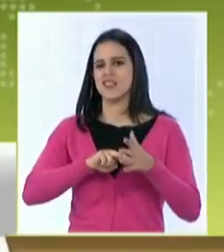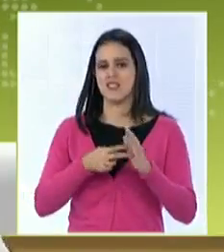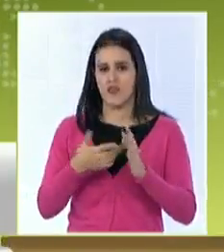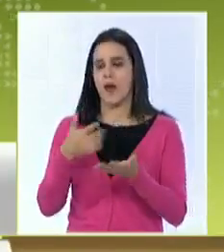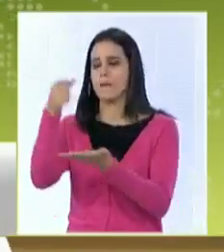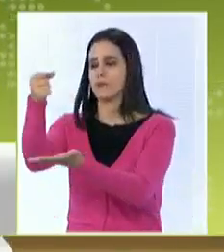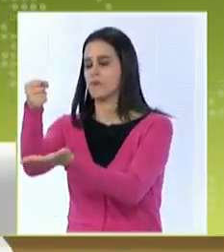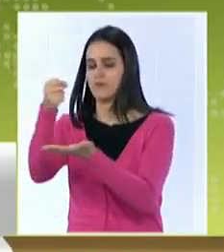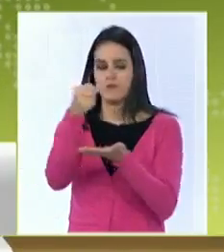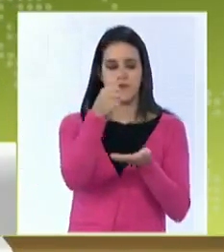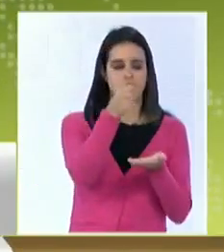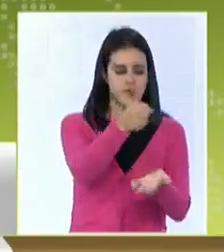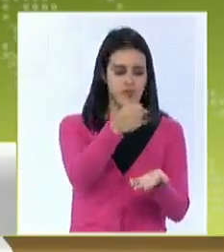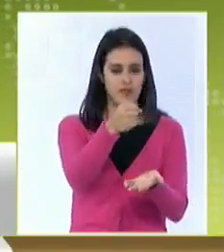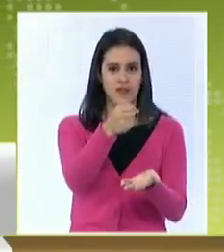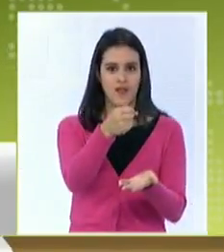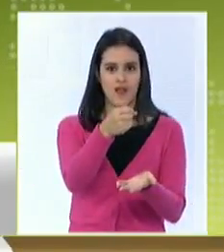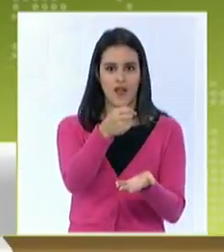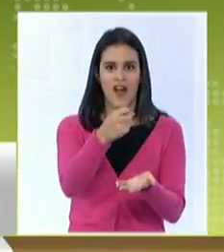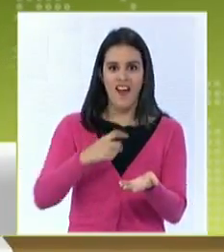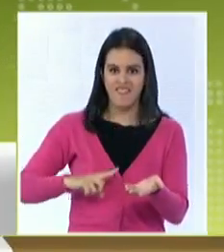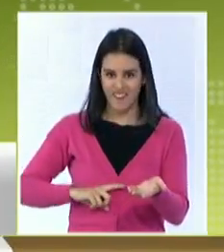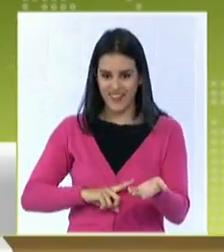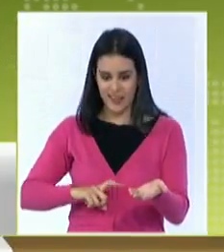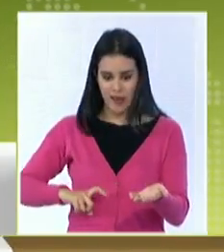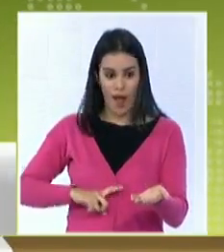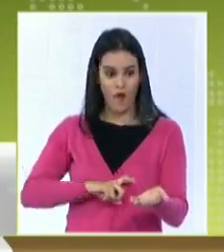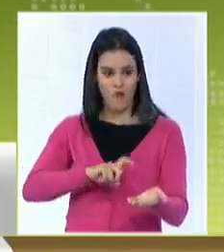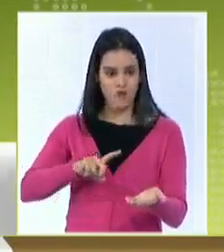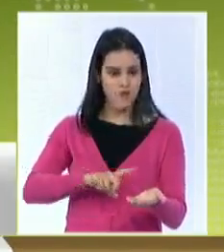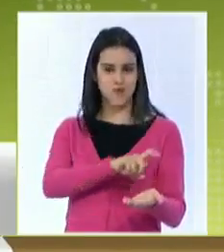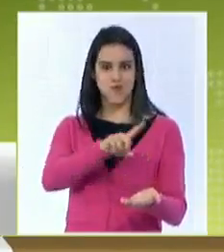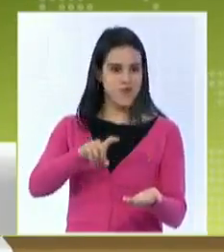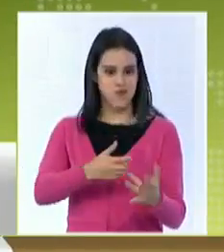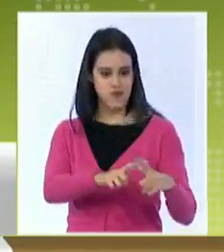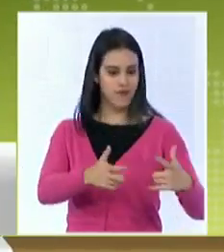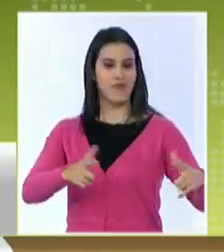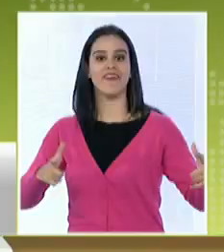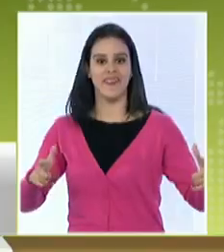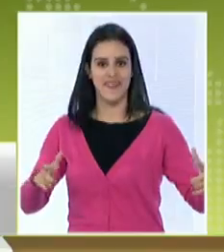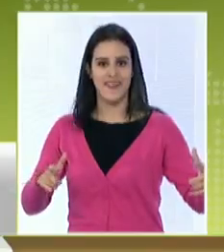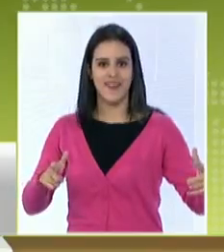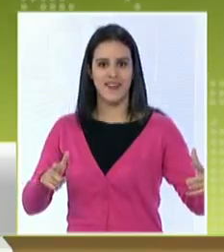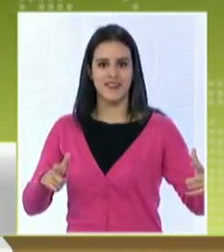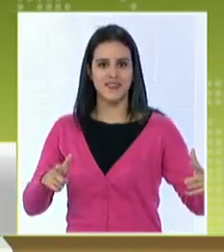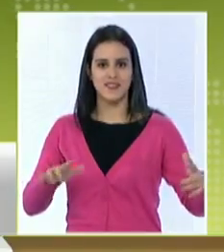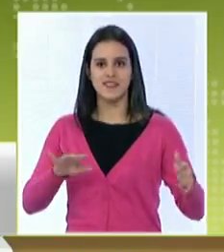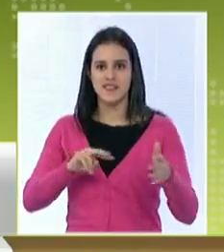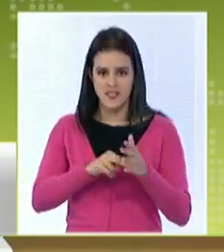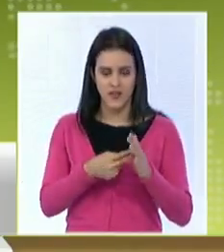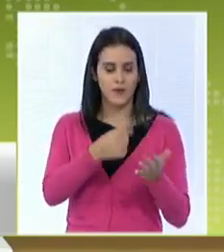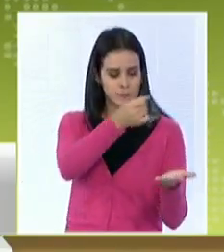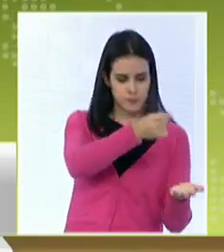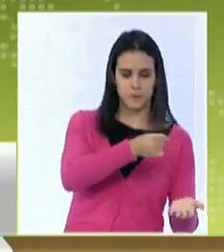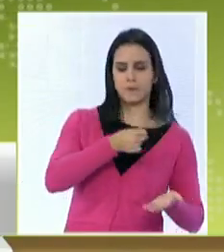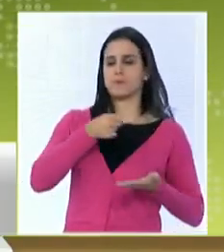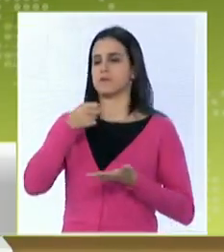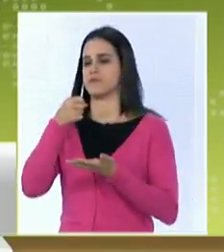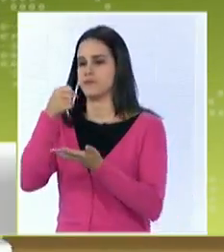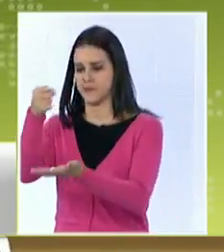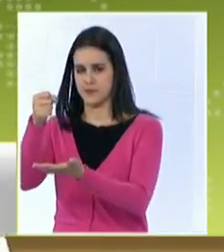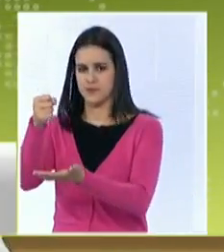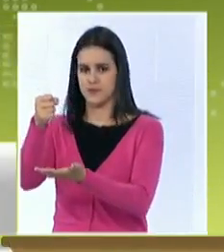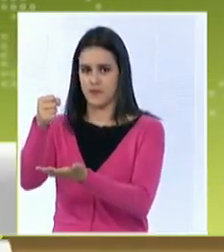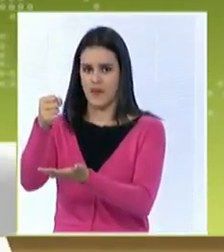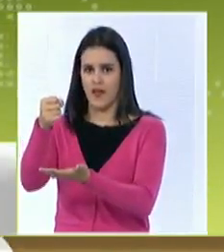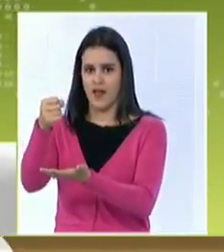descongela, ellas encuentran una temperatura cómoda para multiplicarse nuevamente. Si yo las llevo otra vez al congelador, congelar no